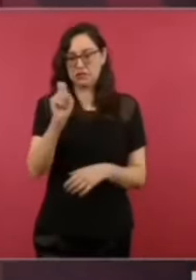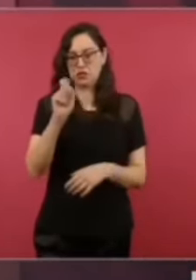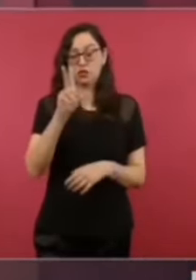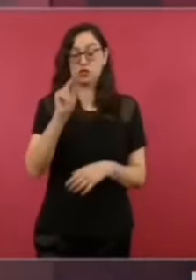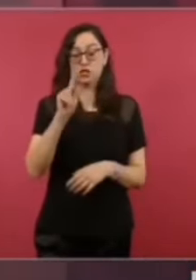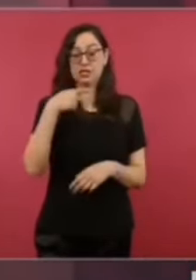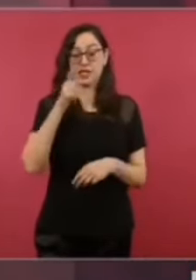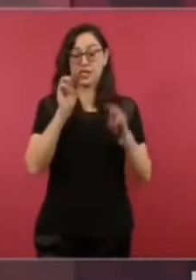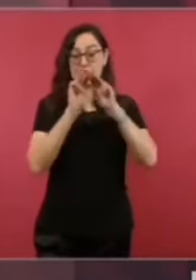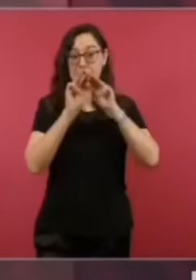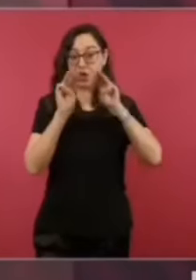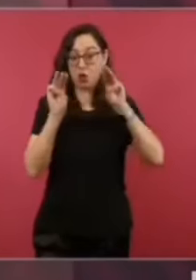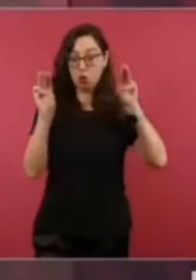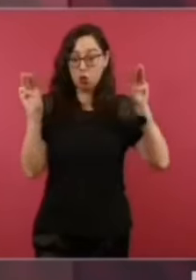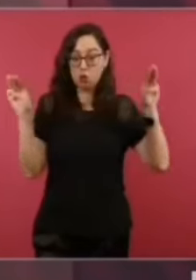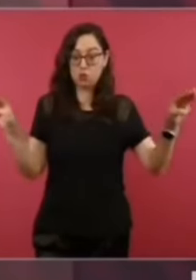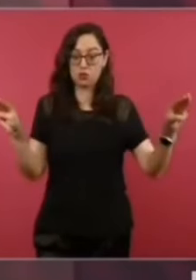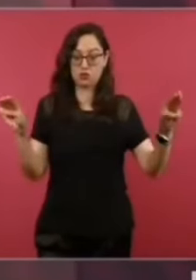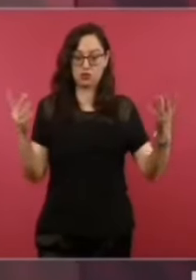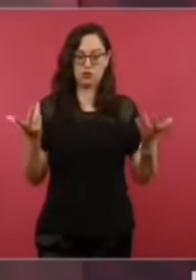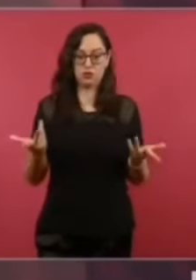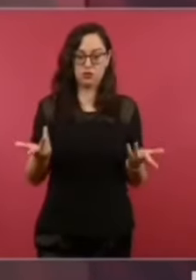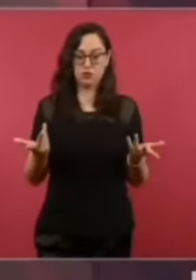3.180 kilómetros.